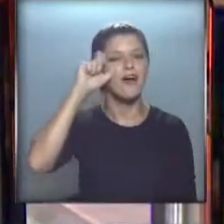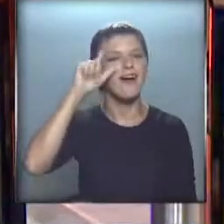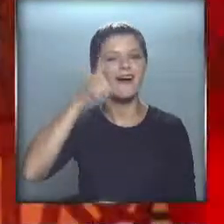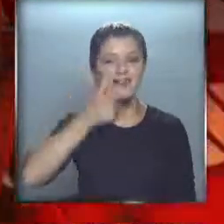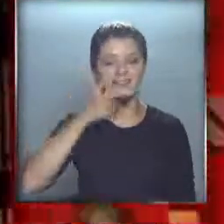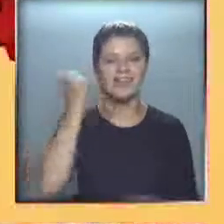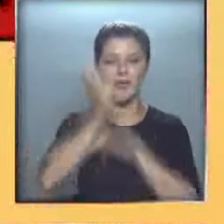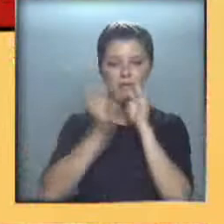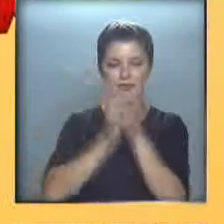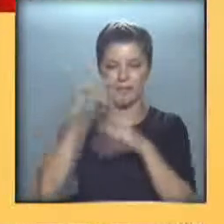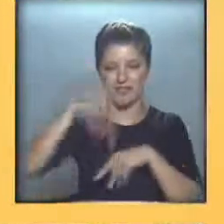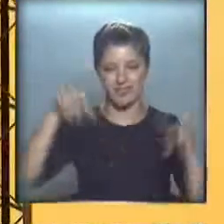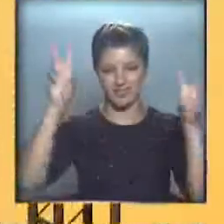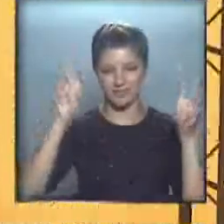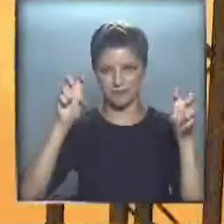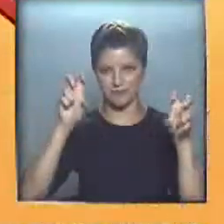ver.